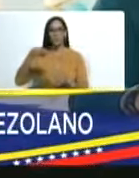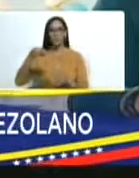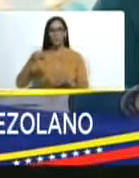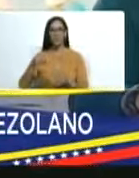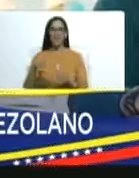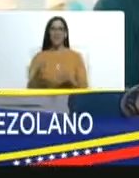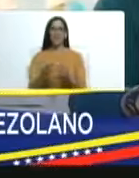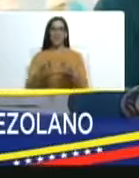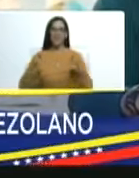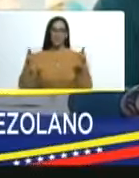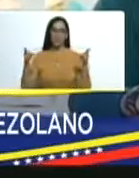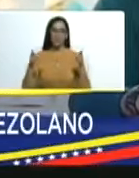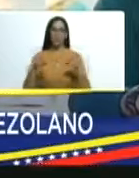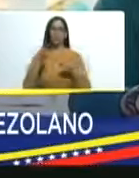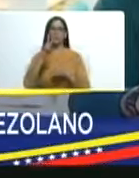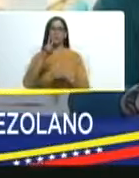un